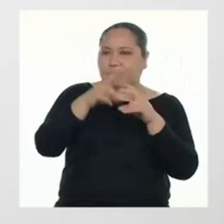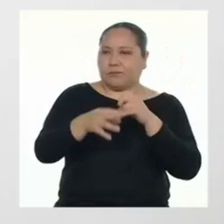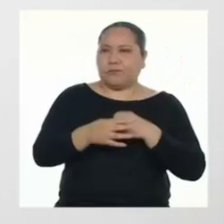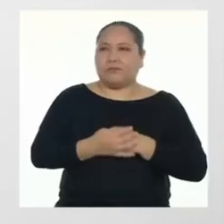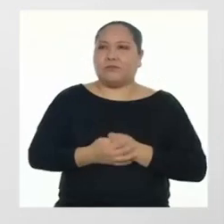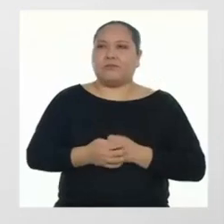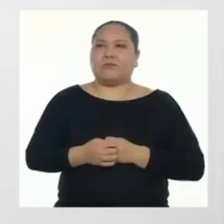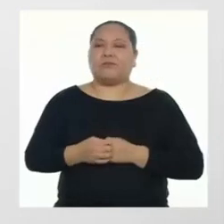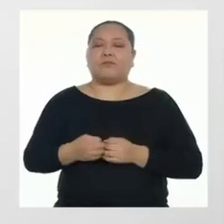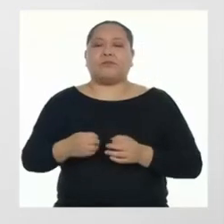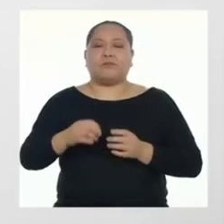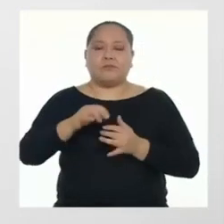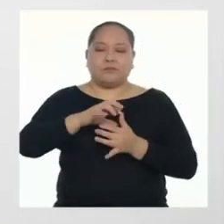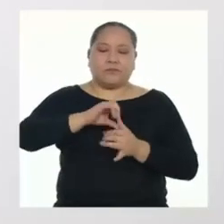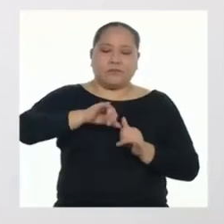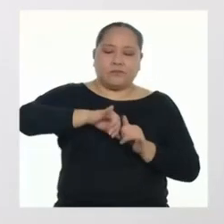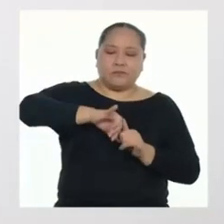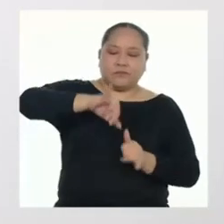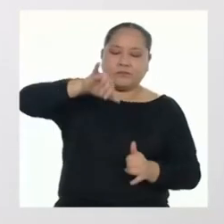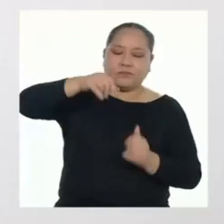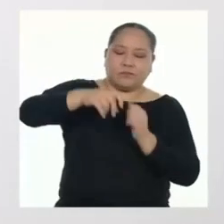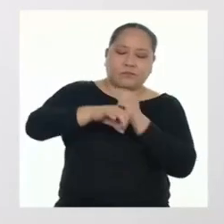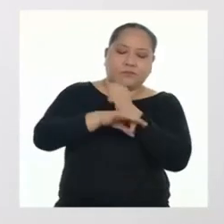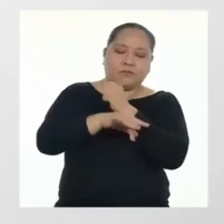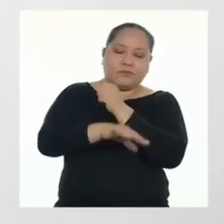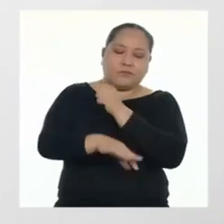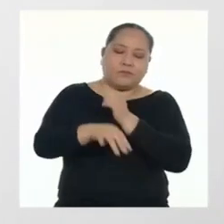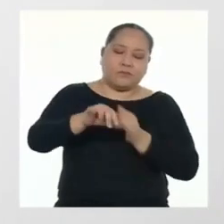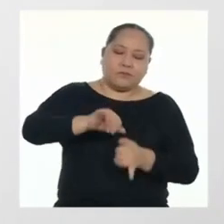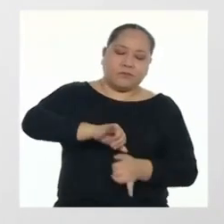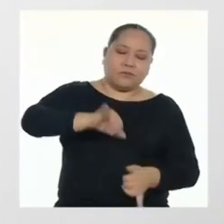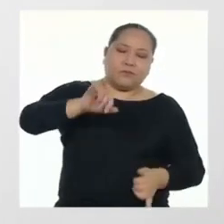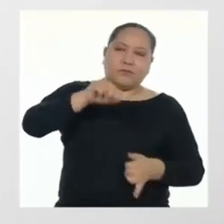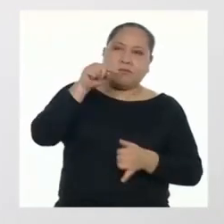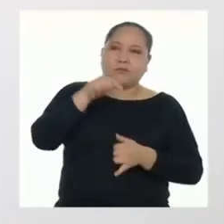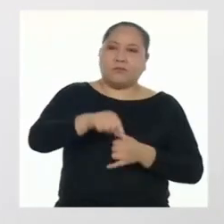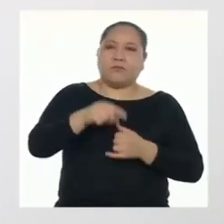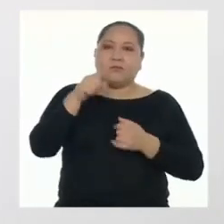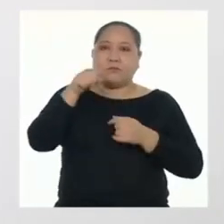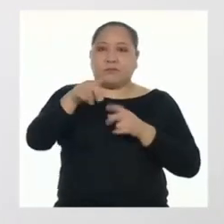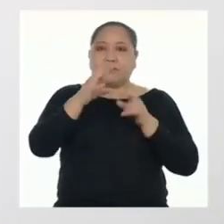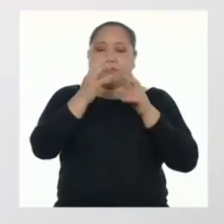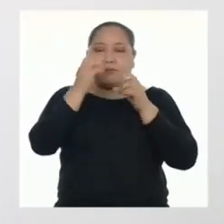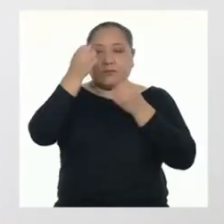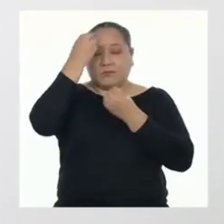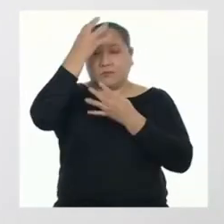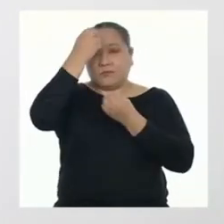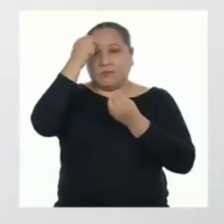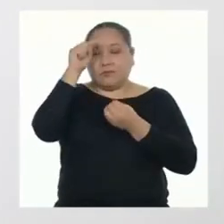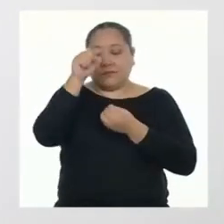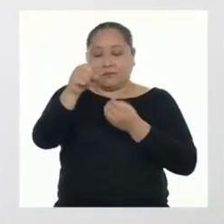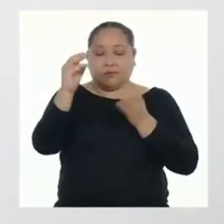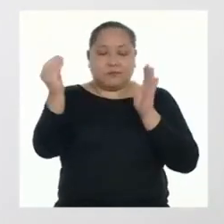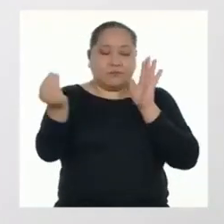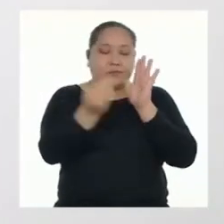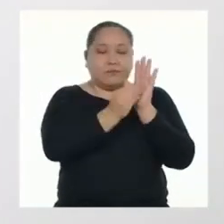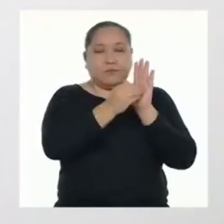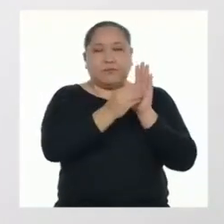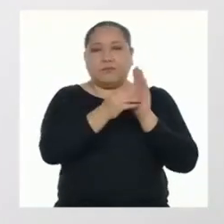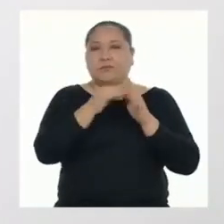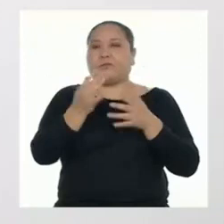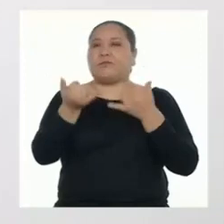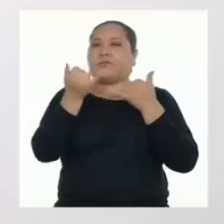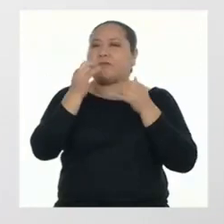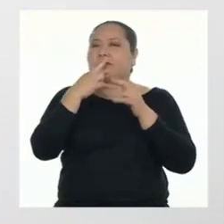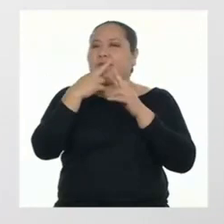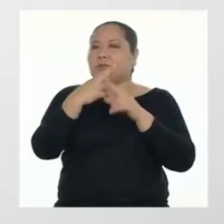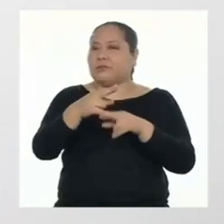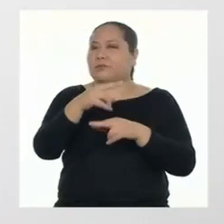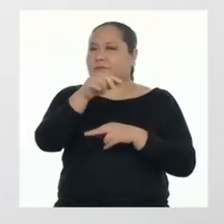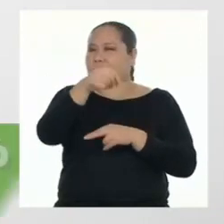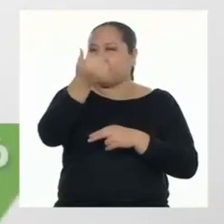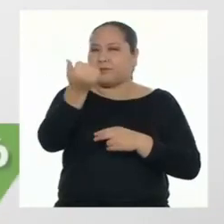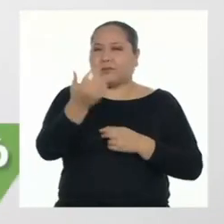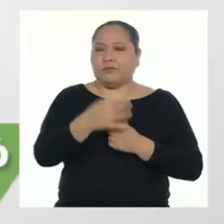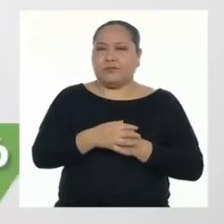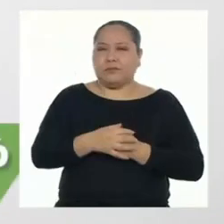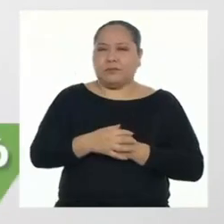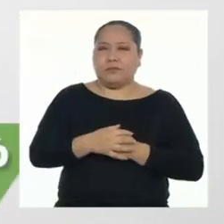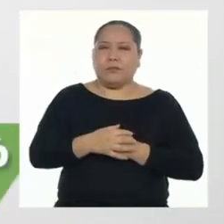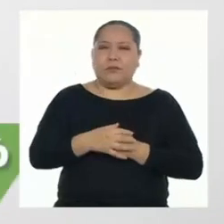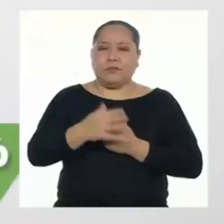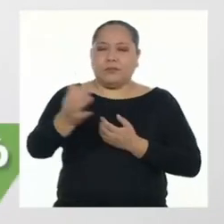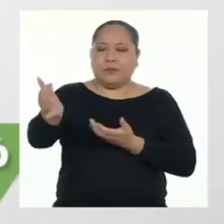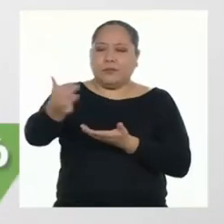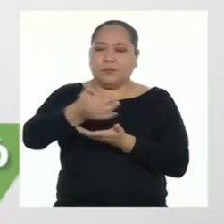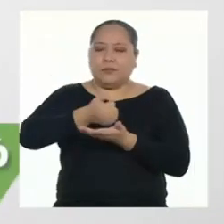datos, como el tamaño de las raíces? Estos datos posteriormente se convertirán en tu información. Ahora respondemos lo siguiente.